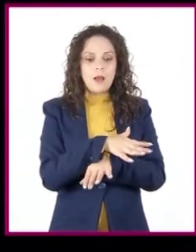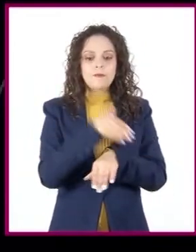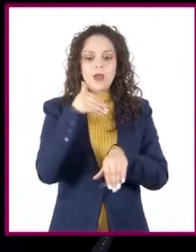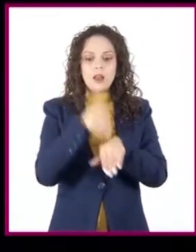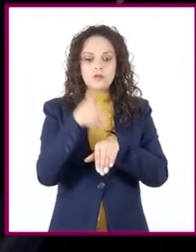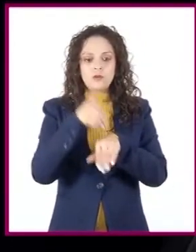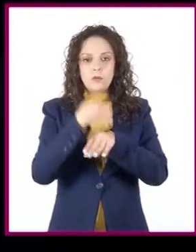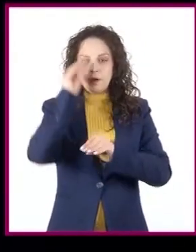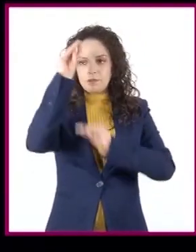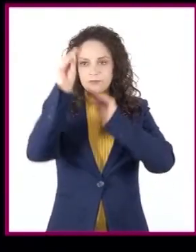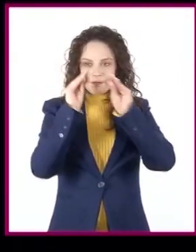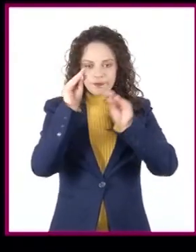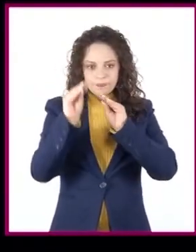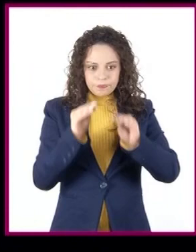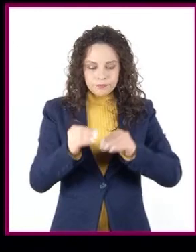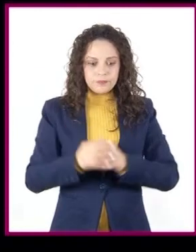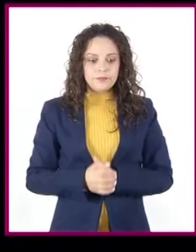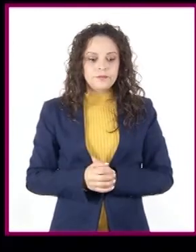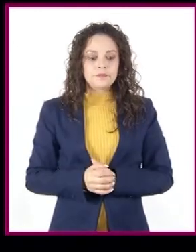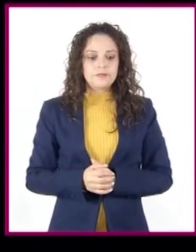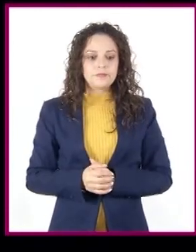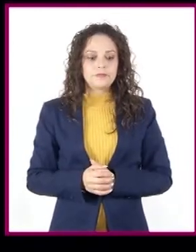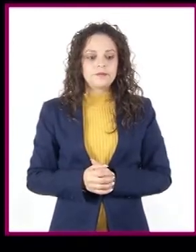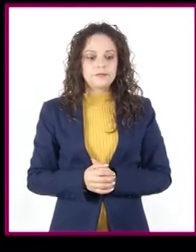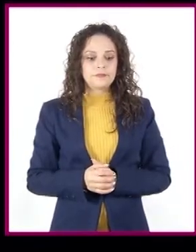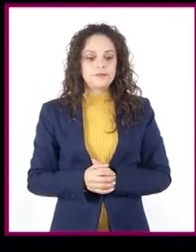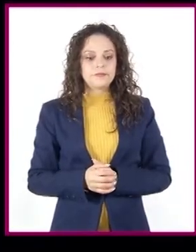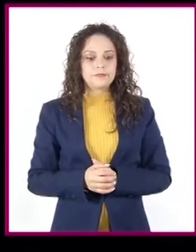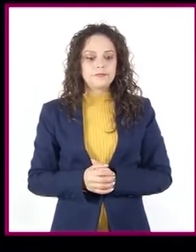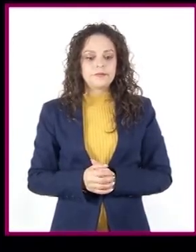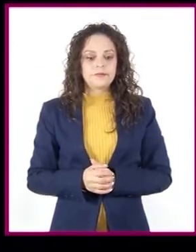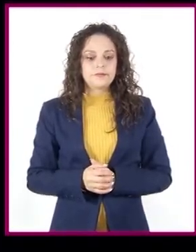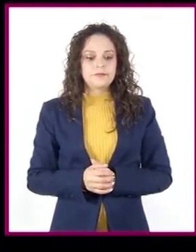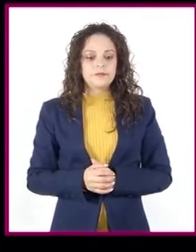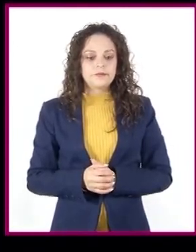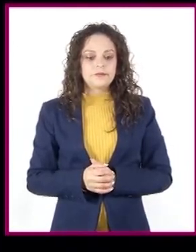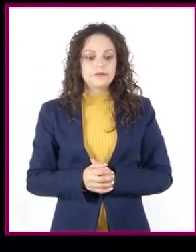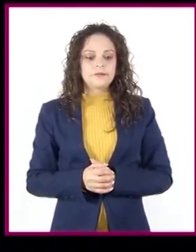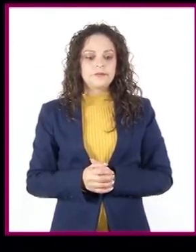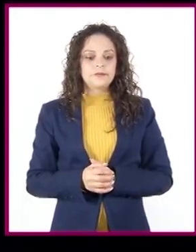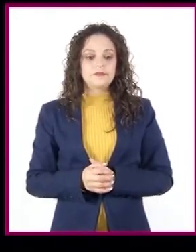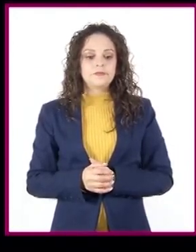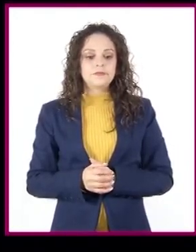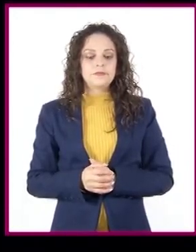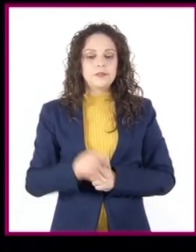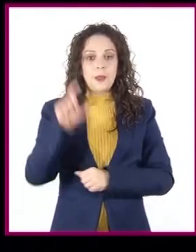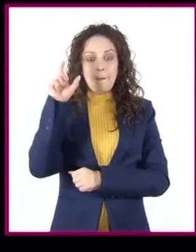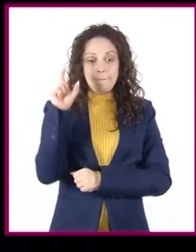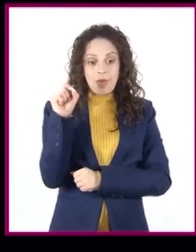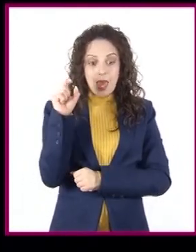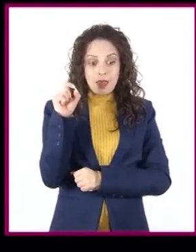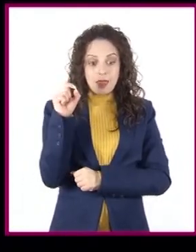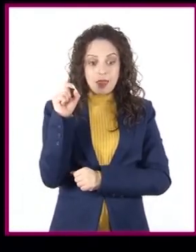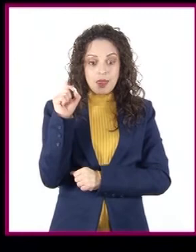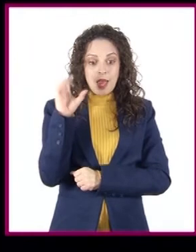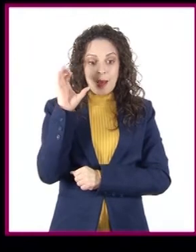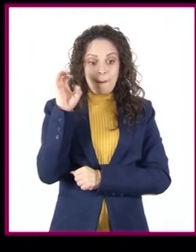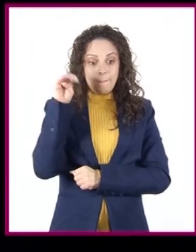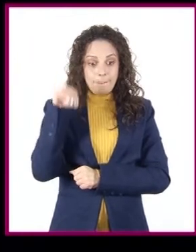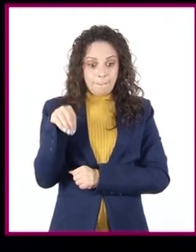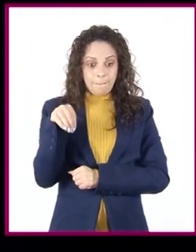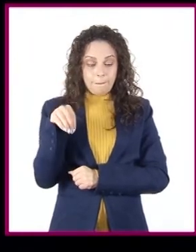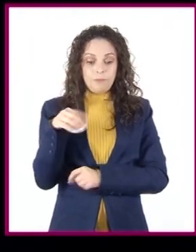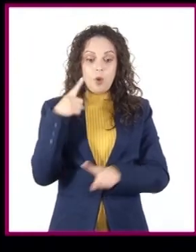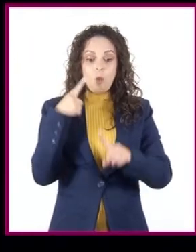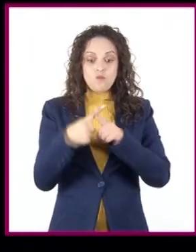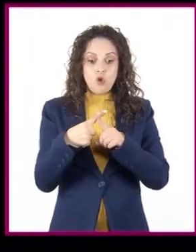del prisma. El valor de la longitud de la diagonal mayor, que es de 20 centímetros, multiplicará al